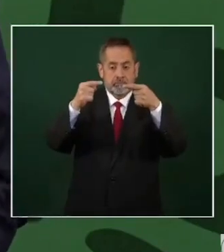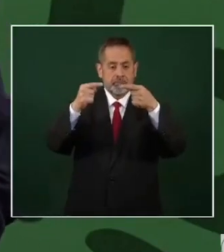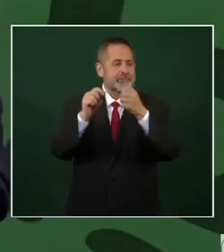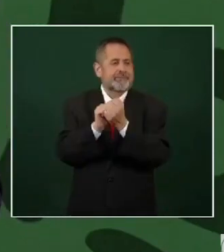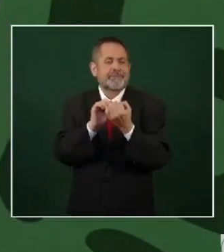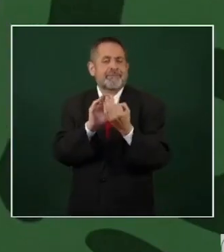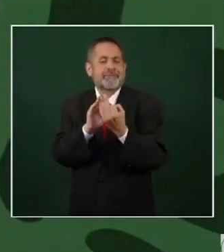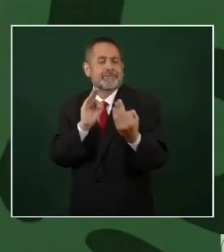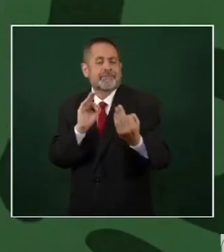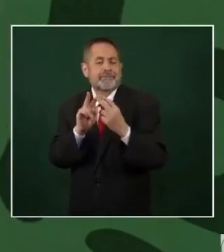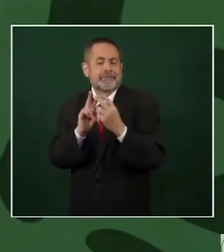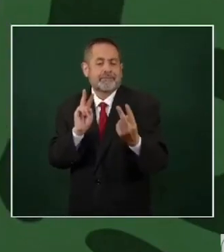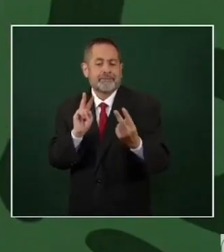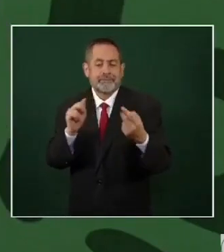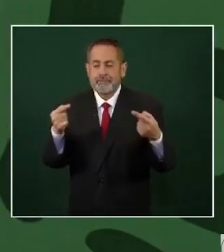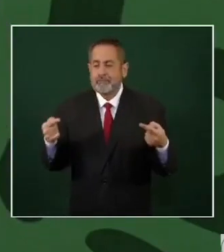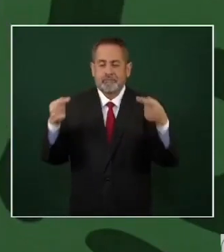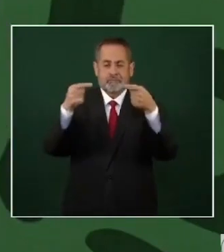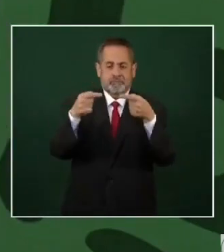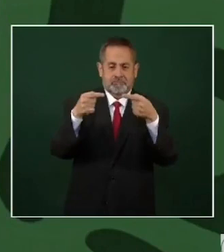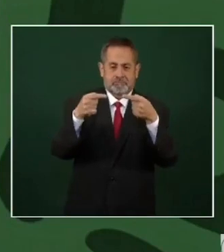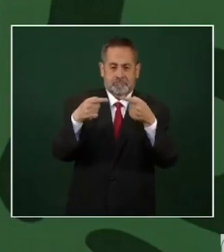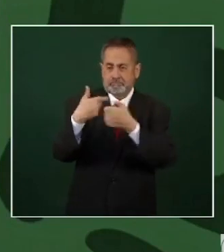vecino, que